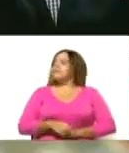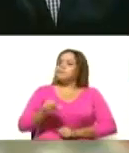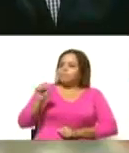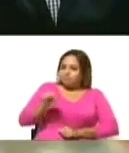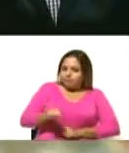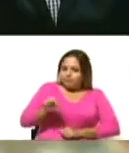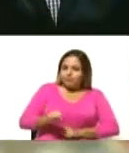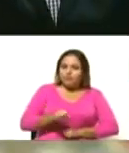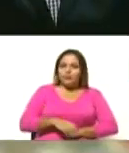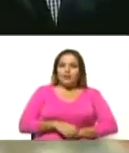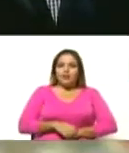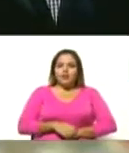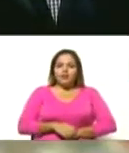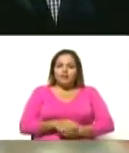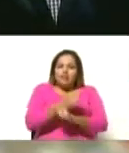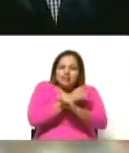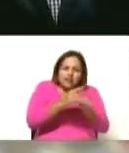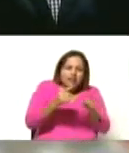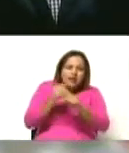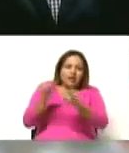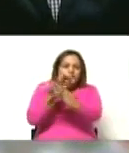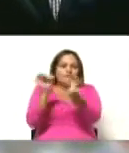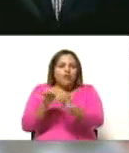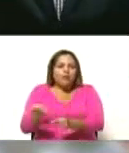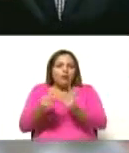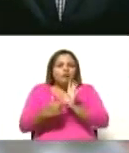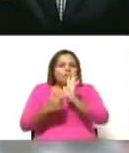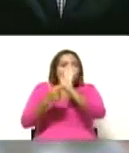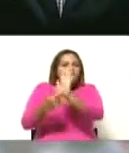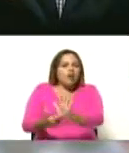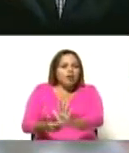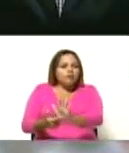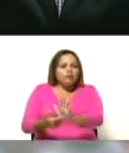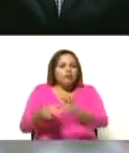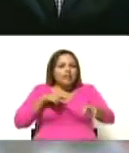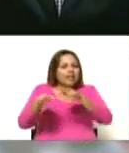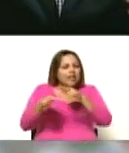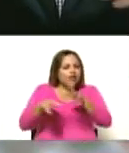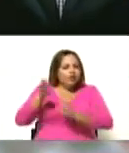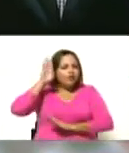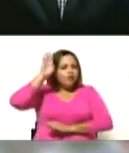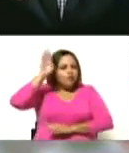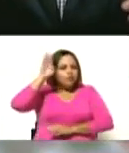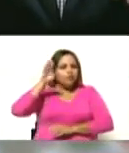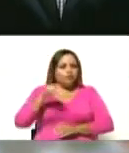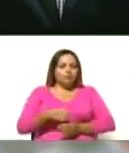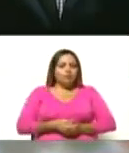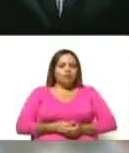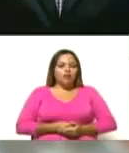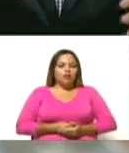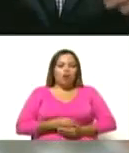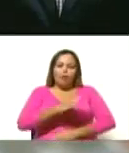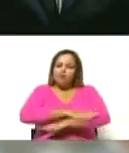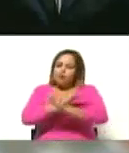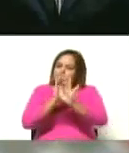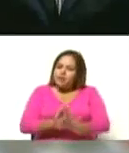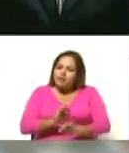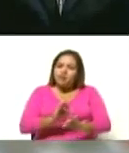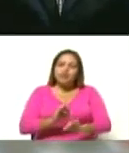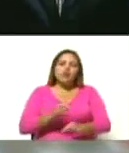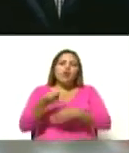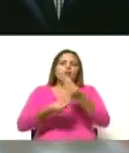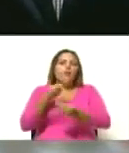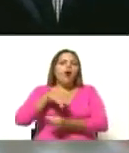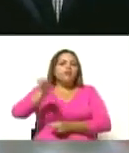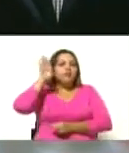son distintas maneras de expresar una relación con el futuro, un comportamiento, una actitud frente al